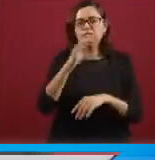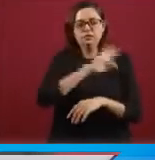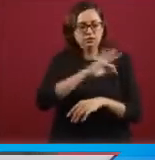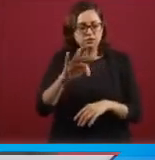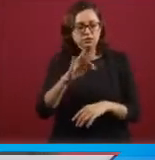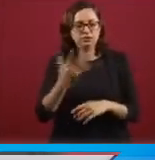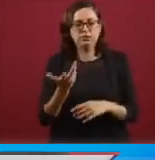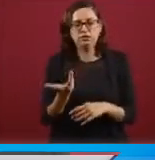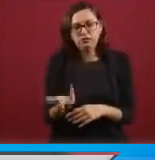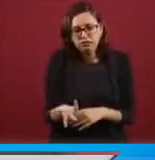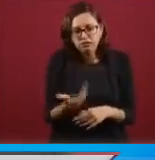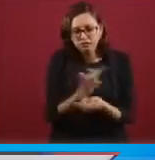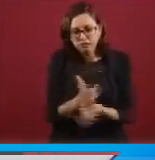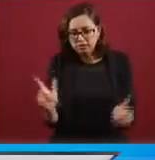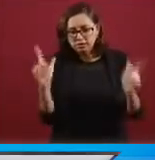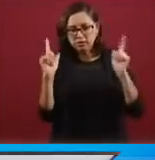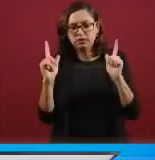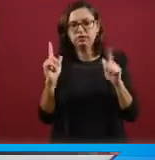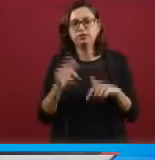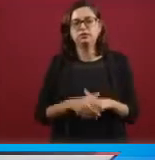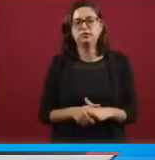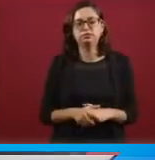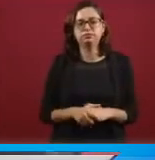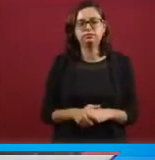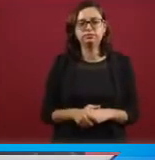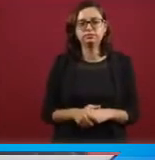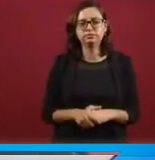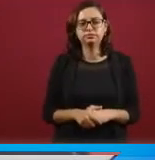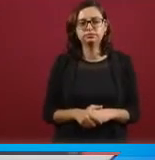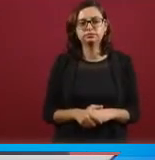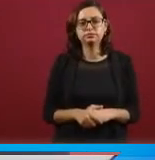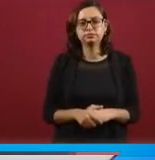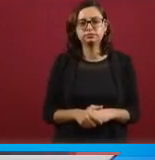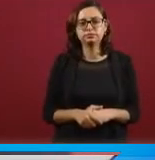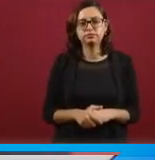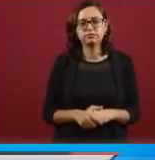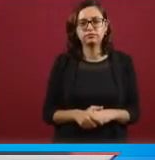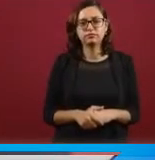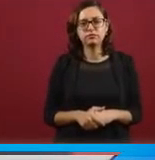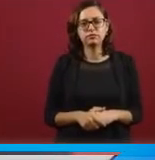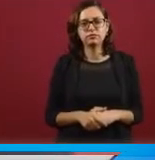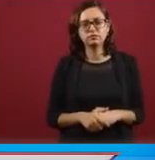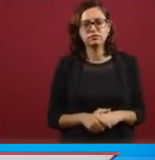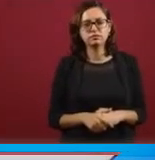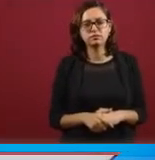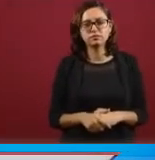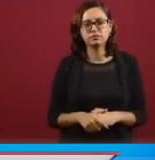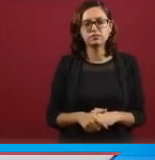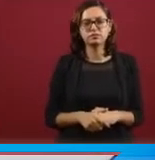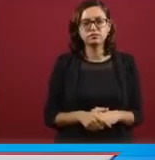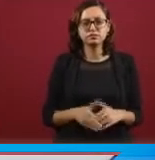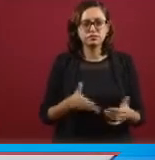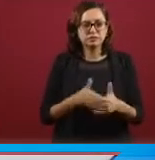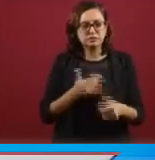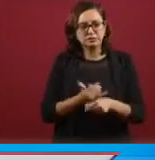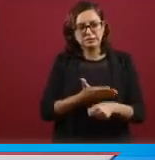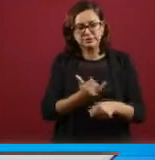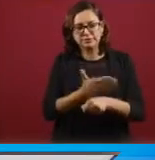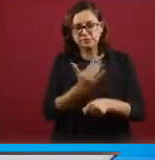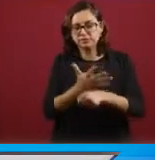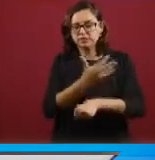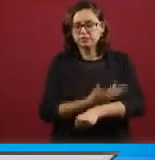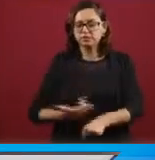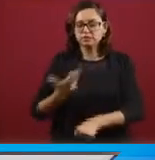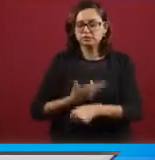liberen. El presidente reitera que su gobierno está a la espera de que el juez dictamine que no procedan los amparos contra el aeropuerto de Santa Lucía, para